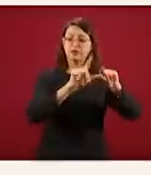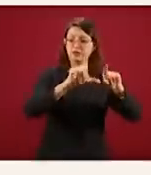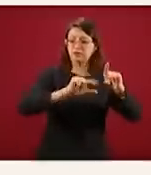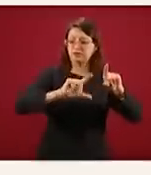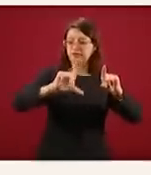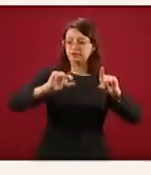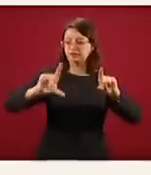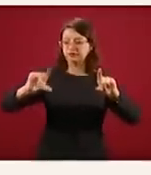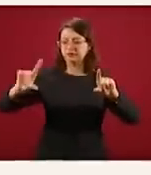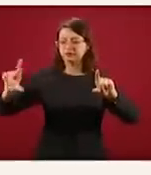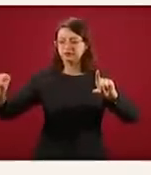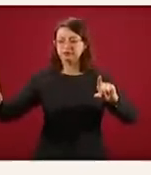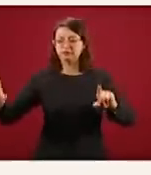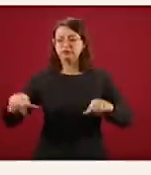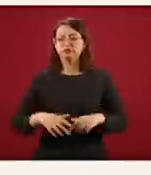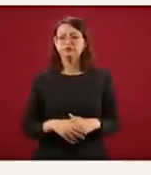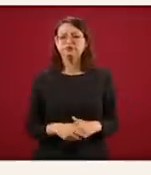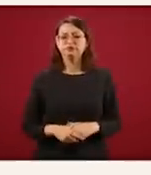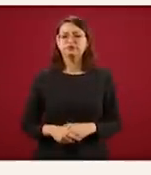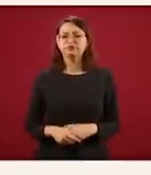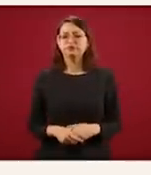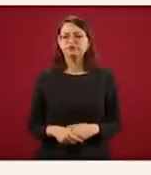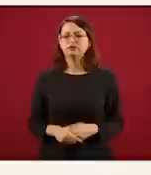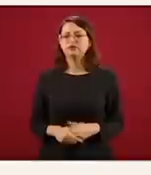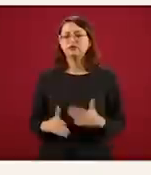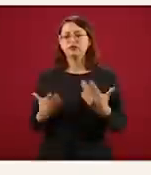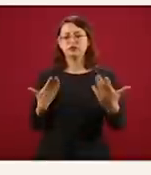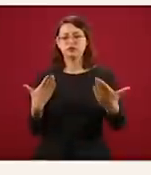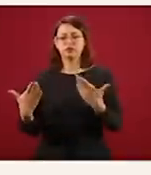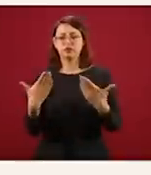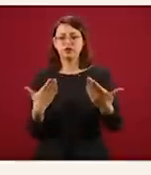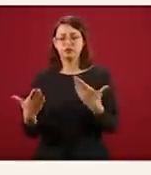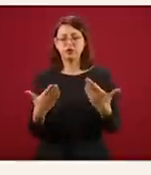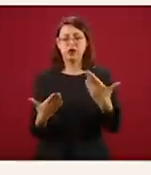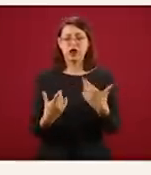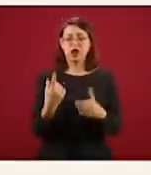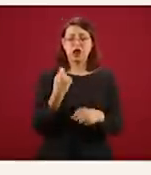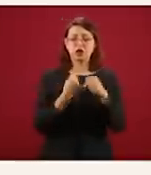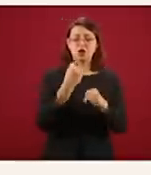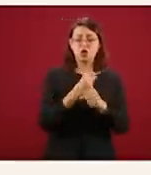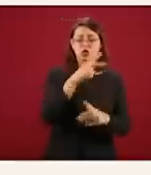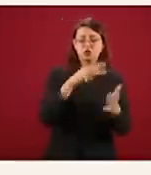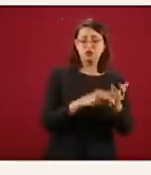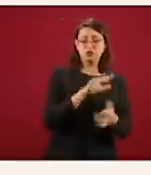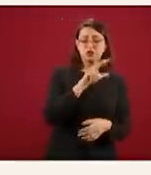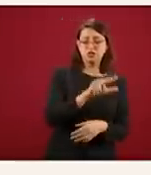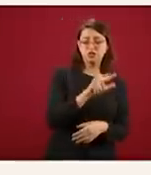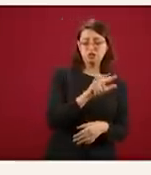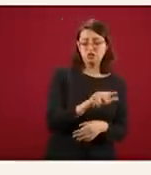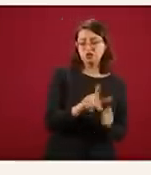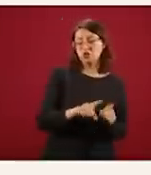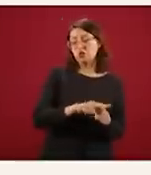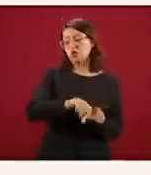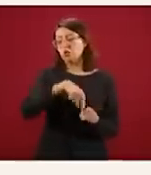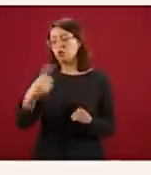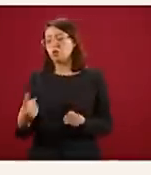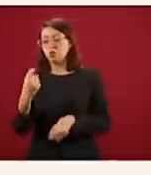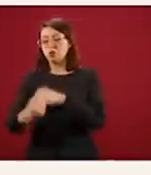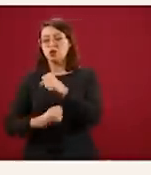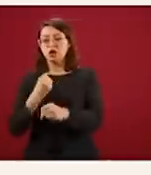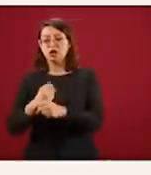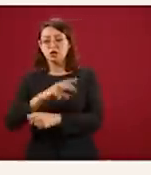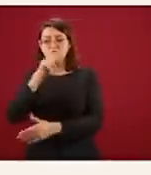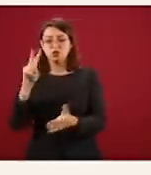esto lo veíamos en la primera, pero bueno, aquí ya comparando con 2019, hasta 2018 se llegó a una pérdida de